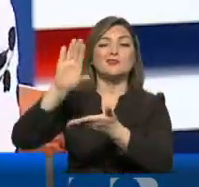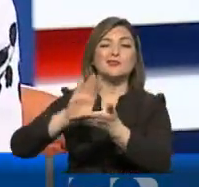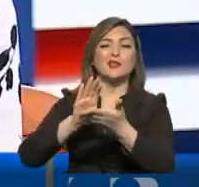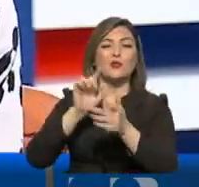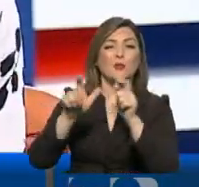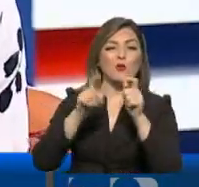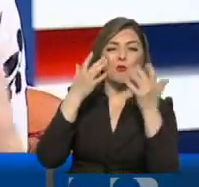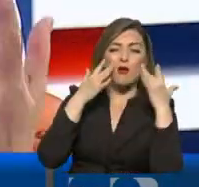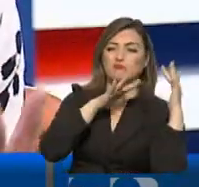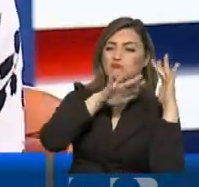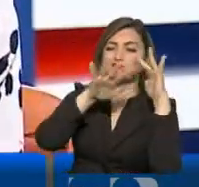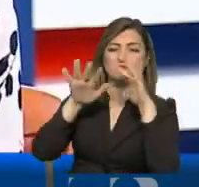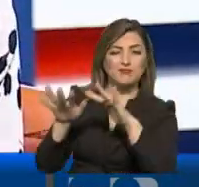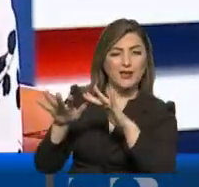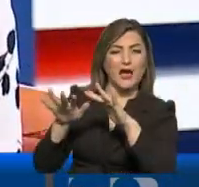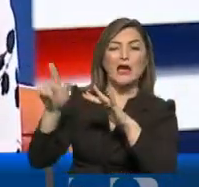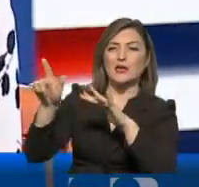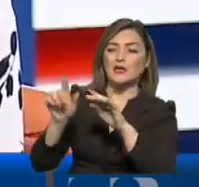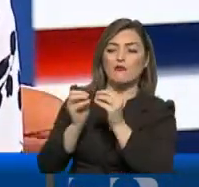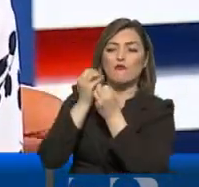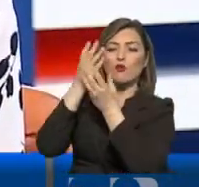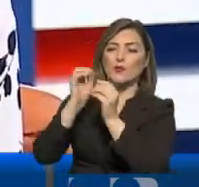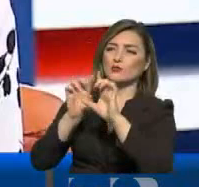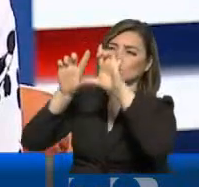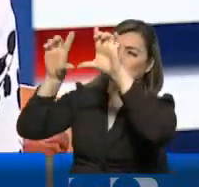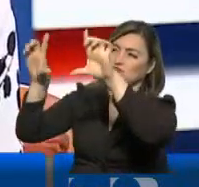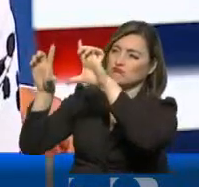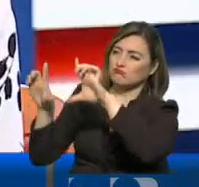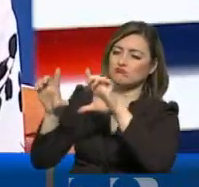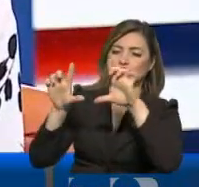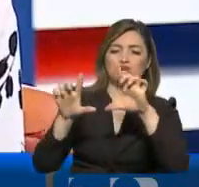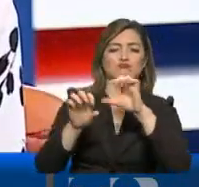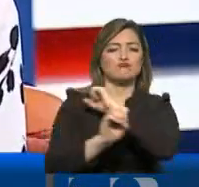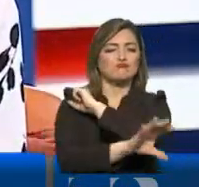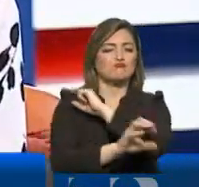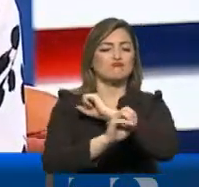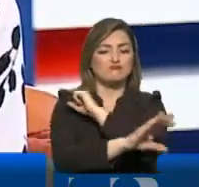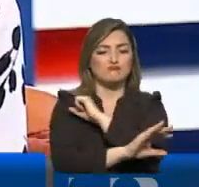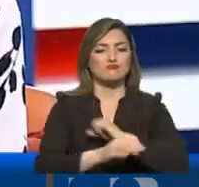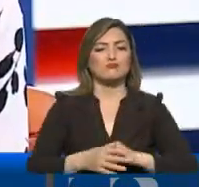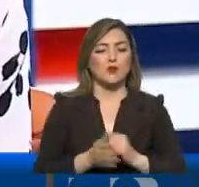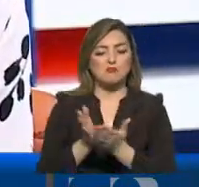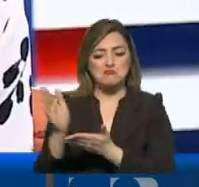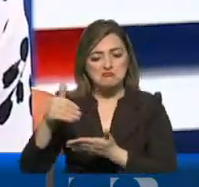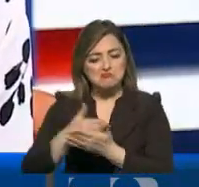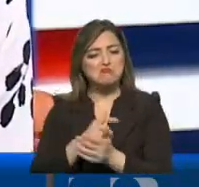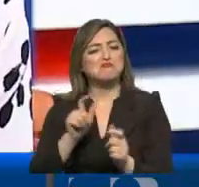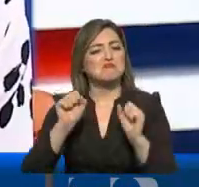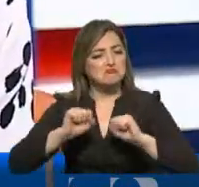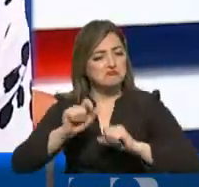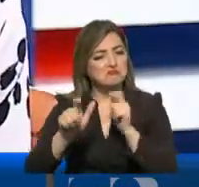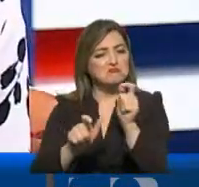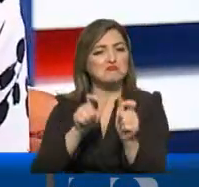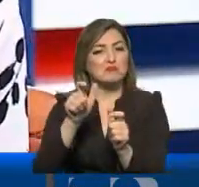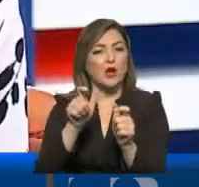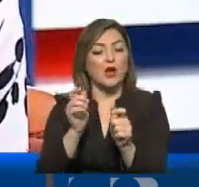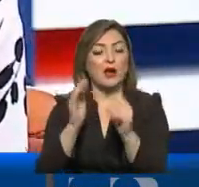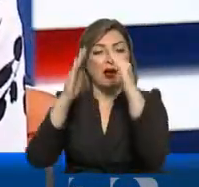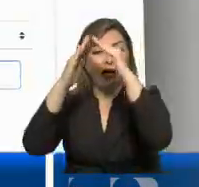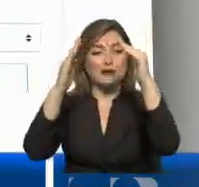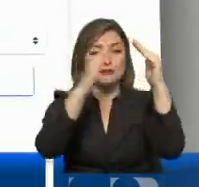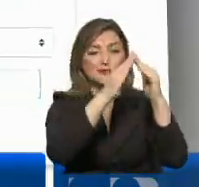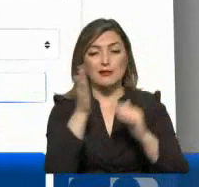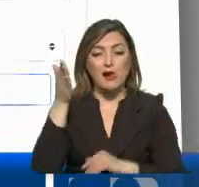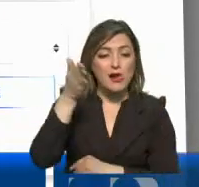centros donde existe mayor acceso a la gente. Vamos a hacer búsqueda incluso de casa a